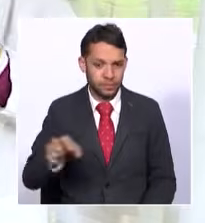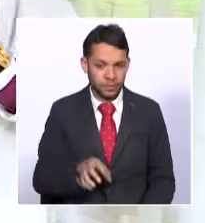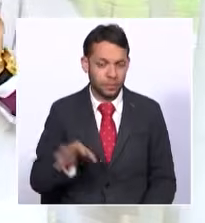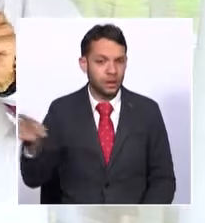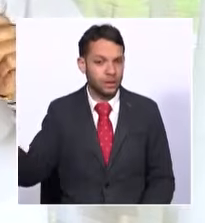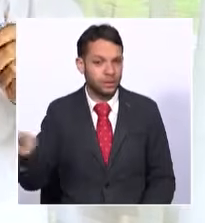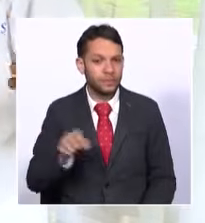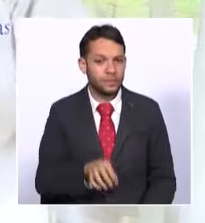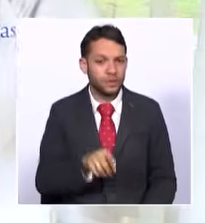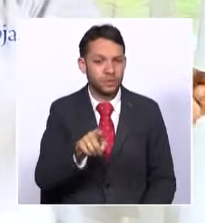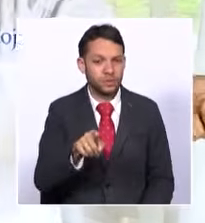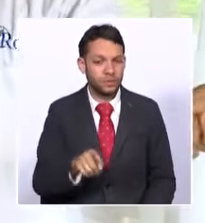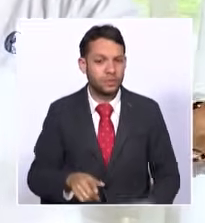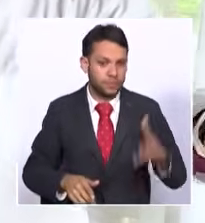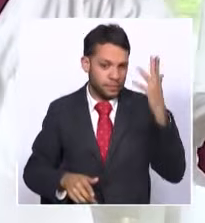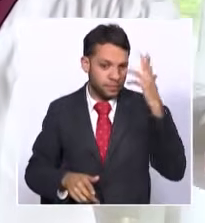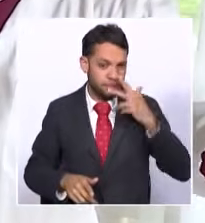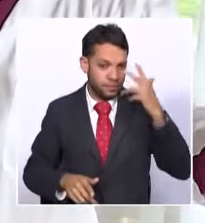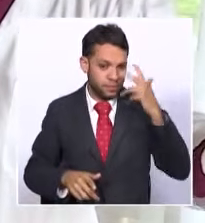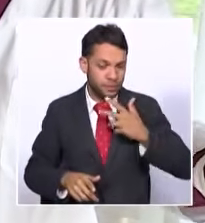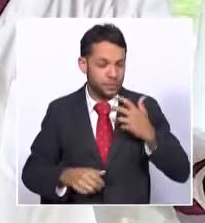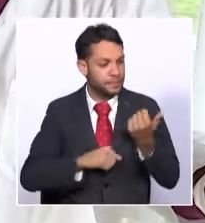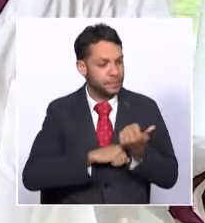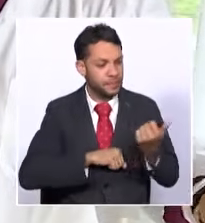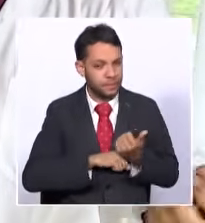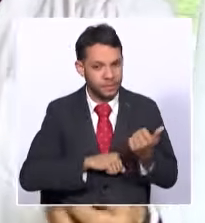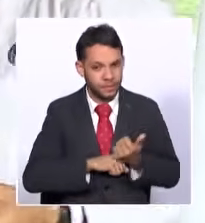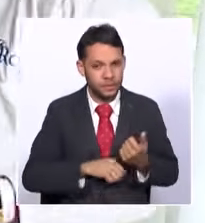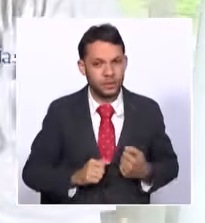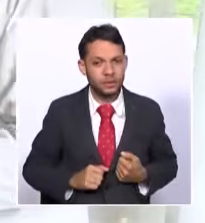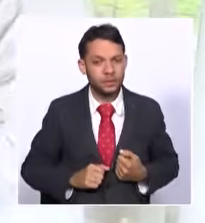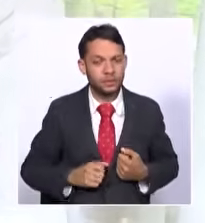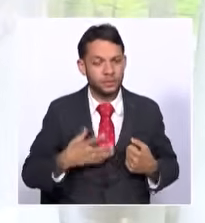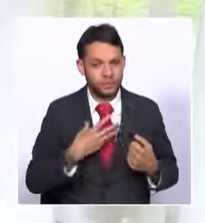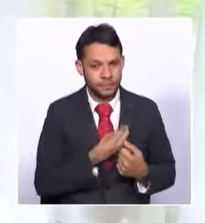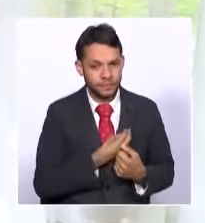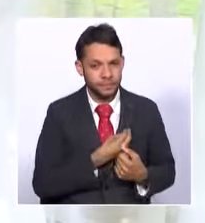apoyos diagnósticos, porque cuando yo tengo los apoyos diagnósticos,